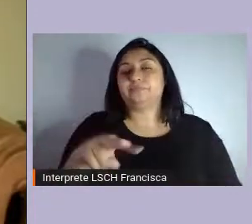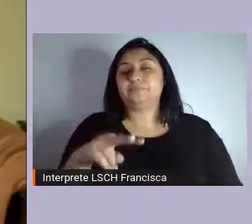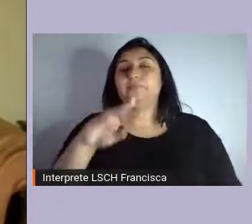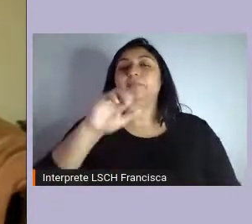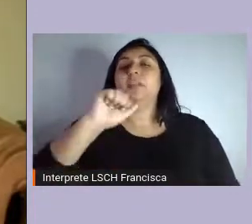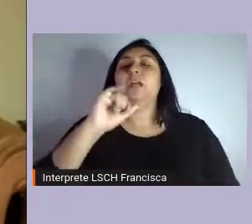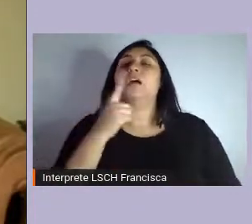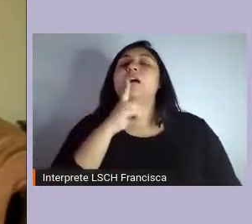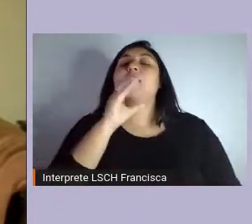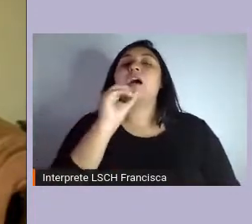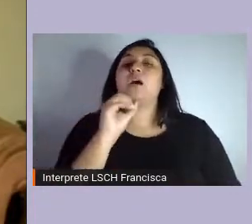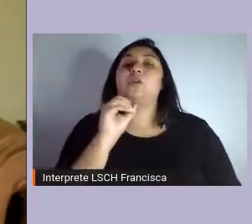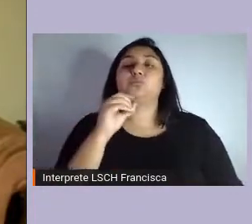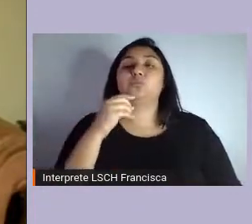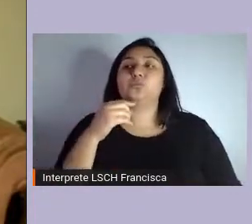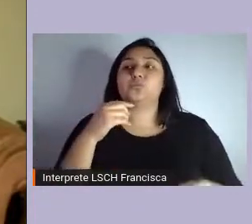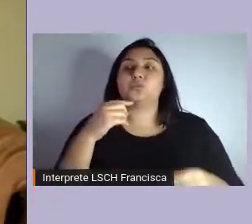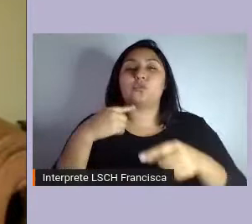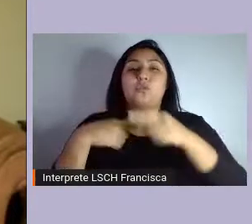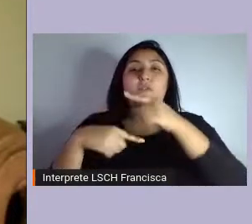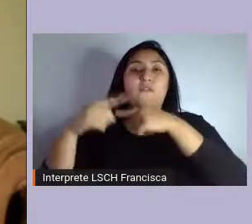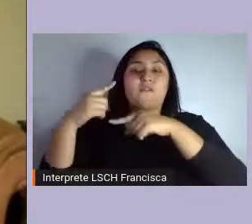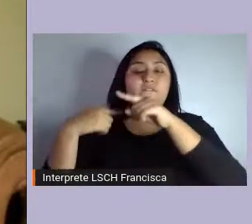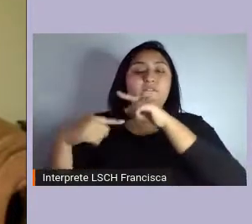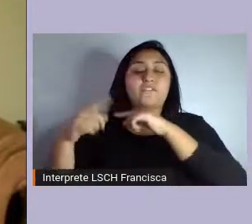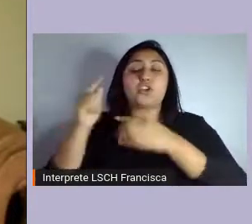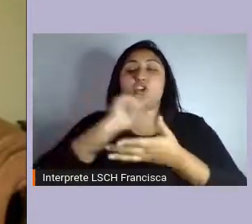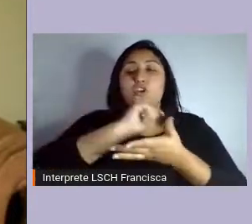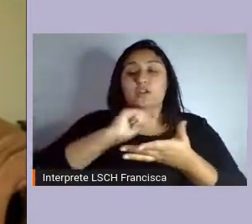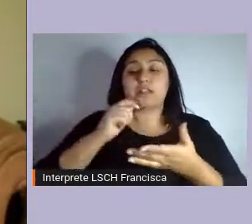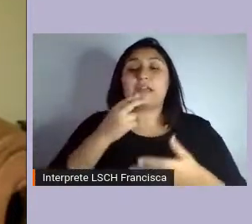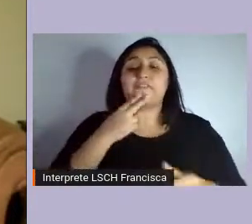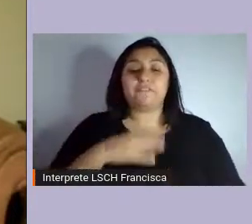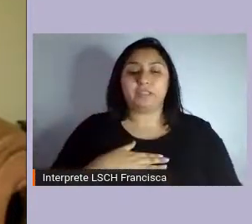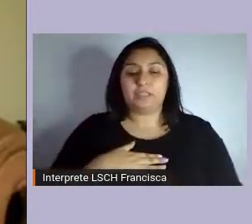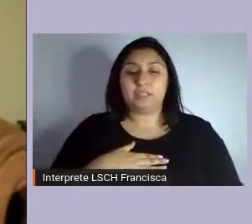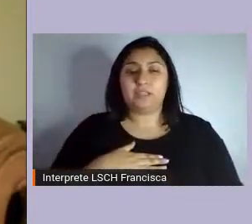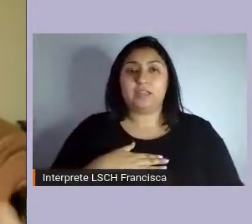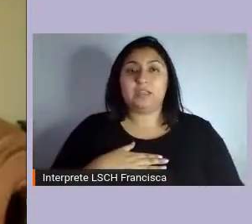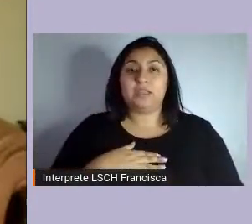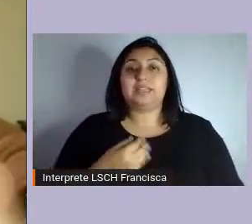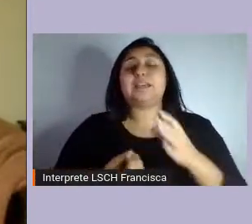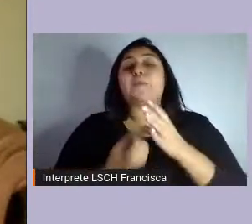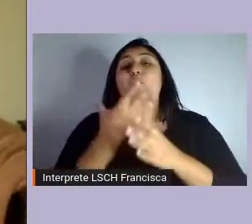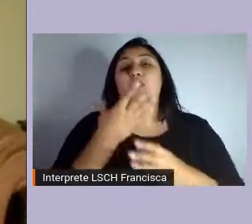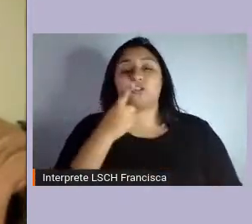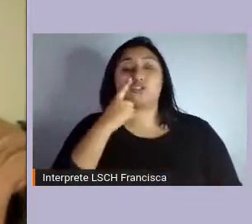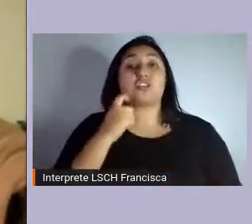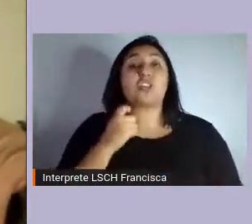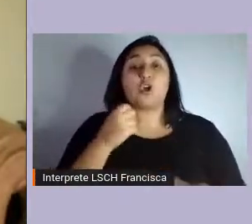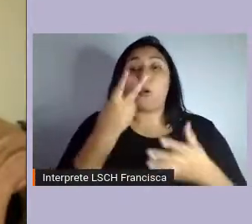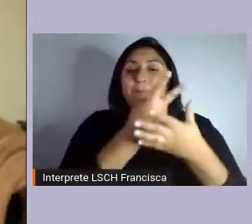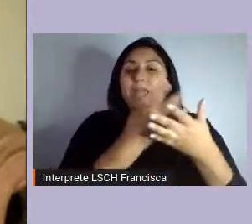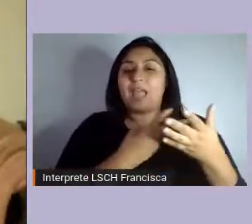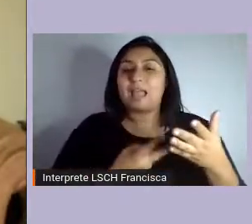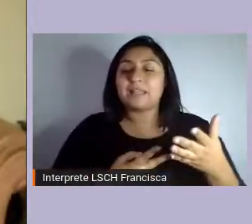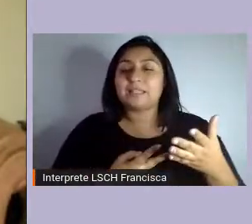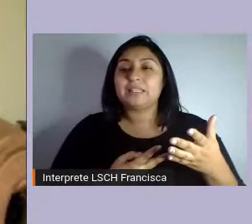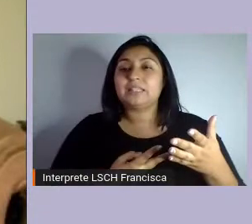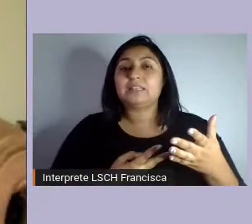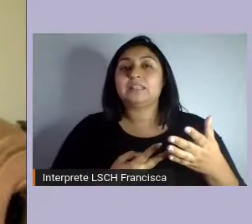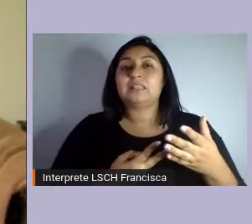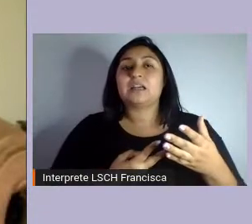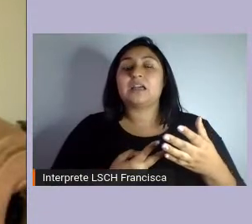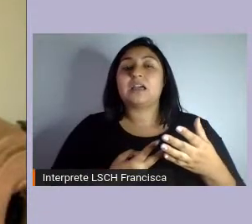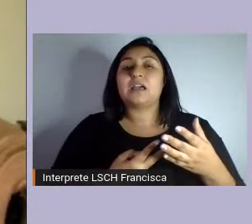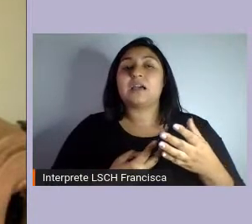un género absolutamente moderno, incluso de hombres modernos, hombres artistas modernos, en donde lo que